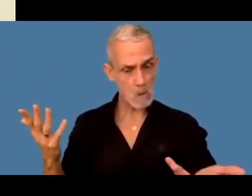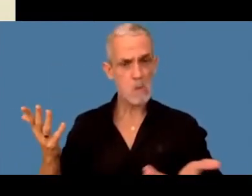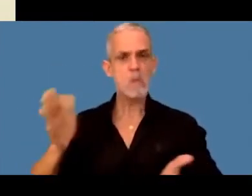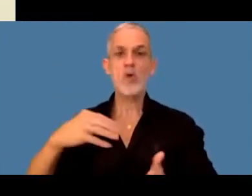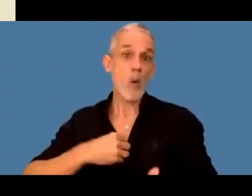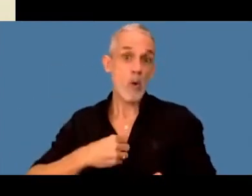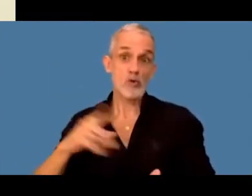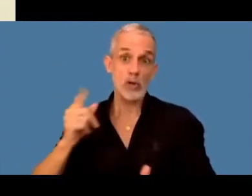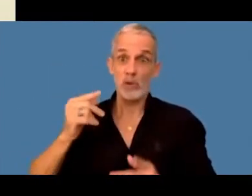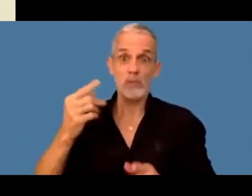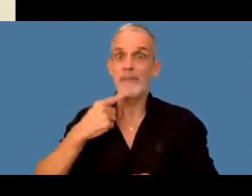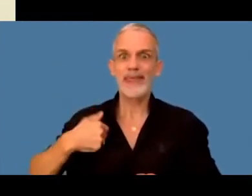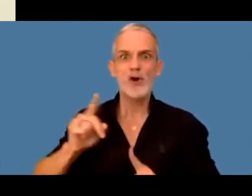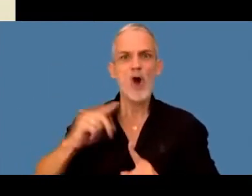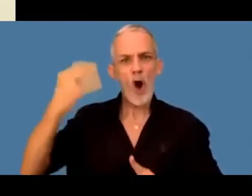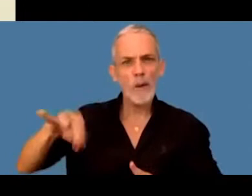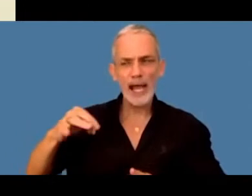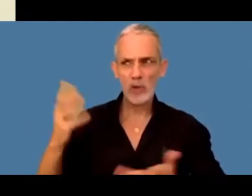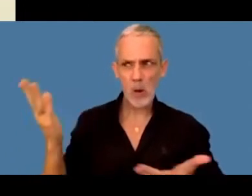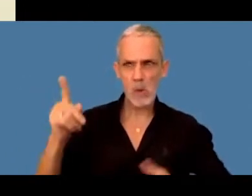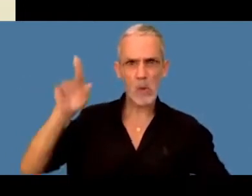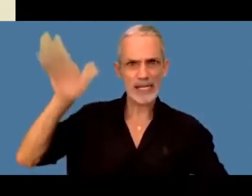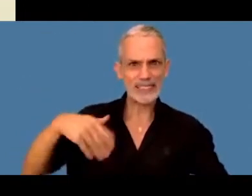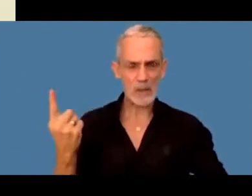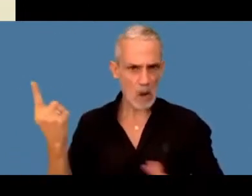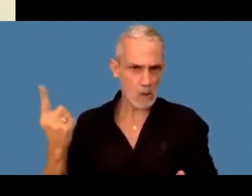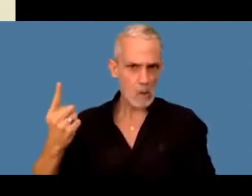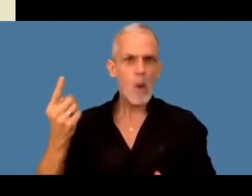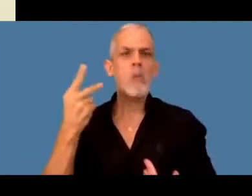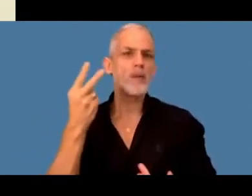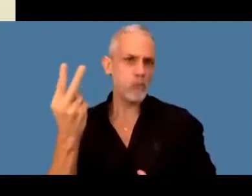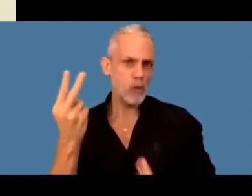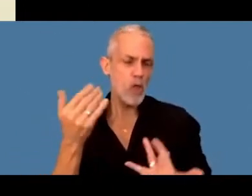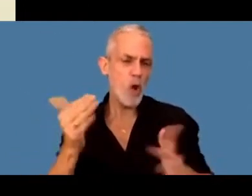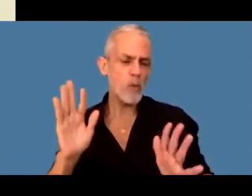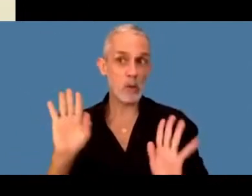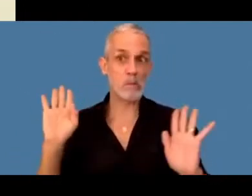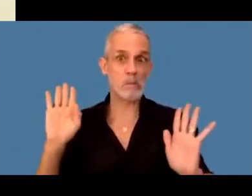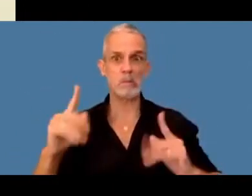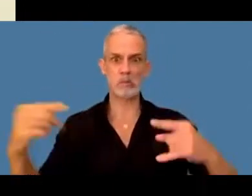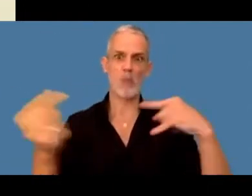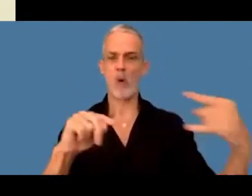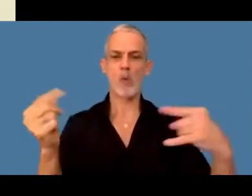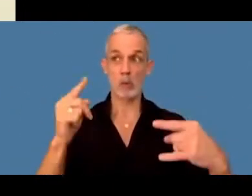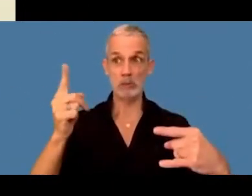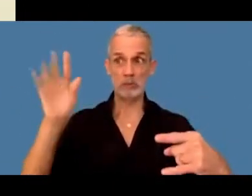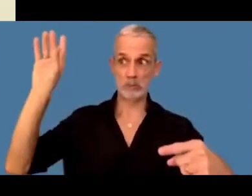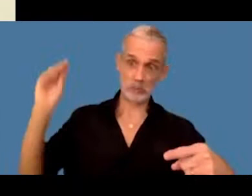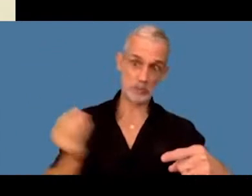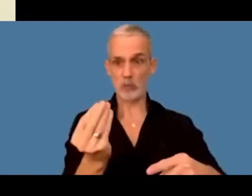ellos me replicaron obligatorio. Yo les dije, miren, podría ser las dos cosas, pero para no condicionar los voluntarios. Y se